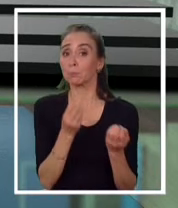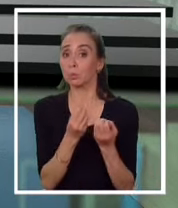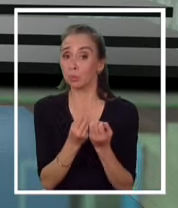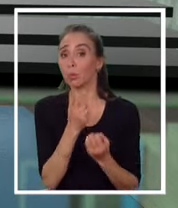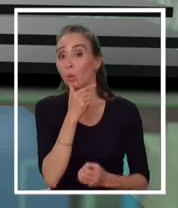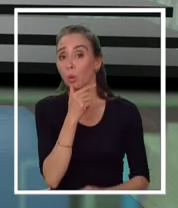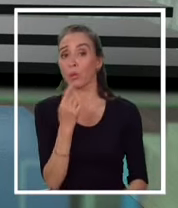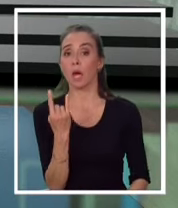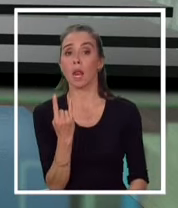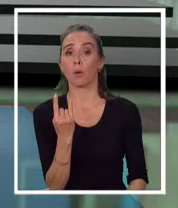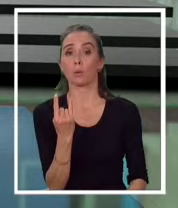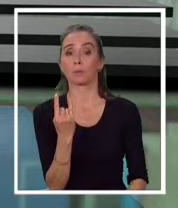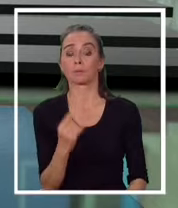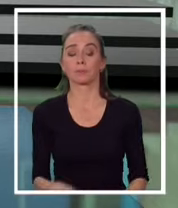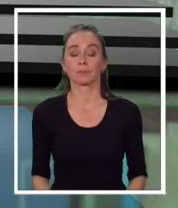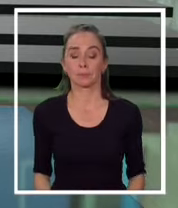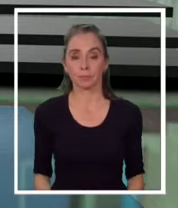muchas dudas en la U.